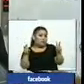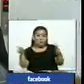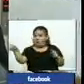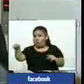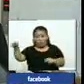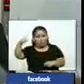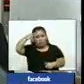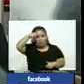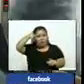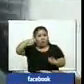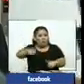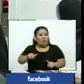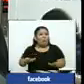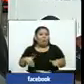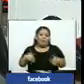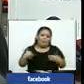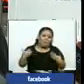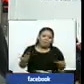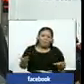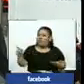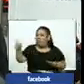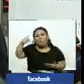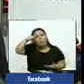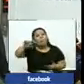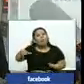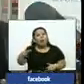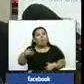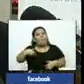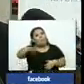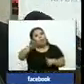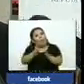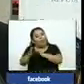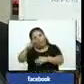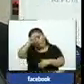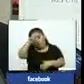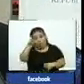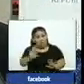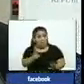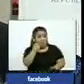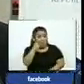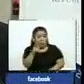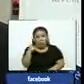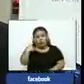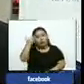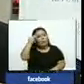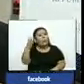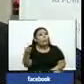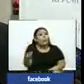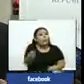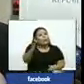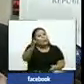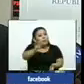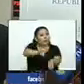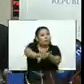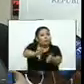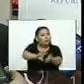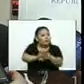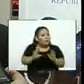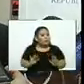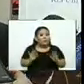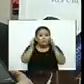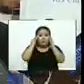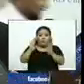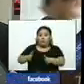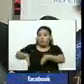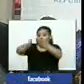están de acuerdo porque dice de que esto le va a generar mayor logística. Mira, no tenemos nosotros un estimado del gasto o de la inversión que pudiera hacer el